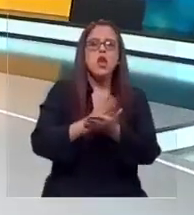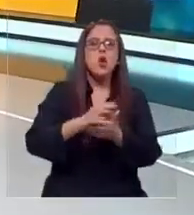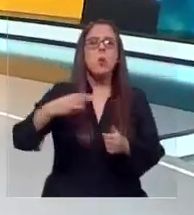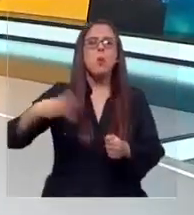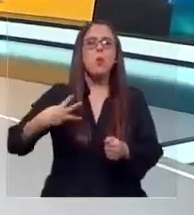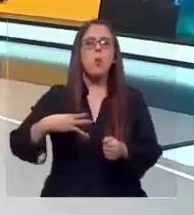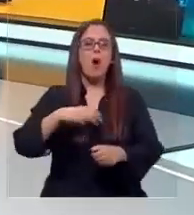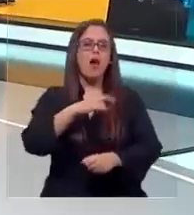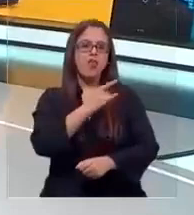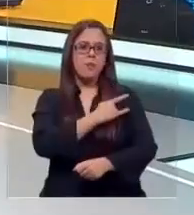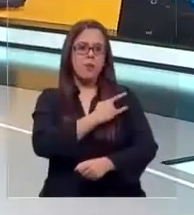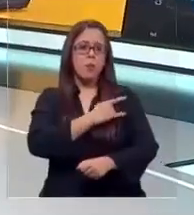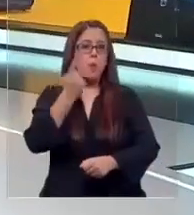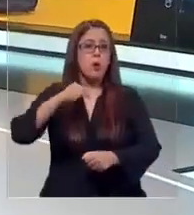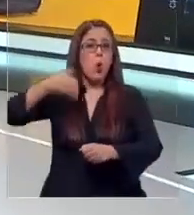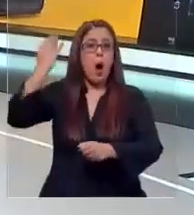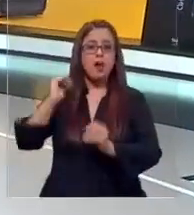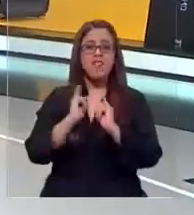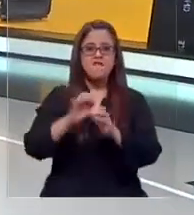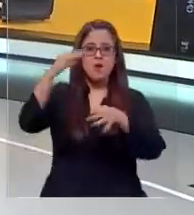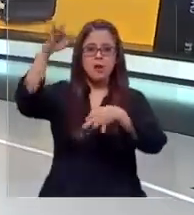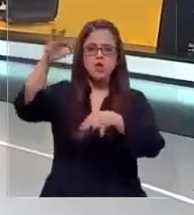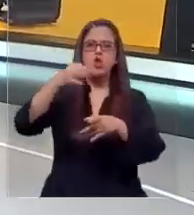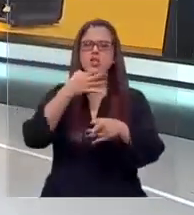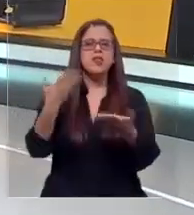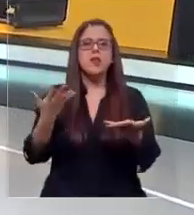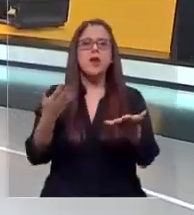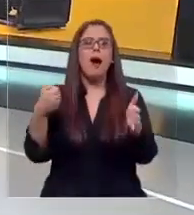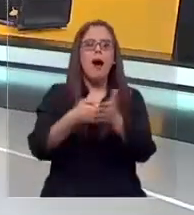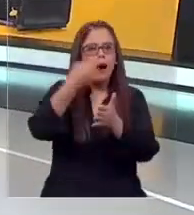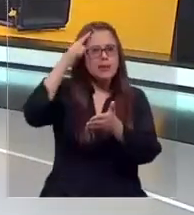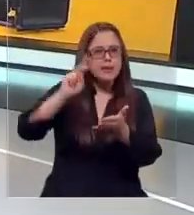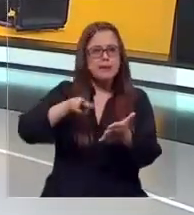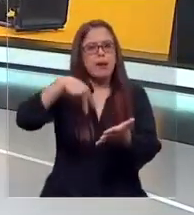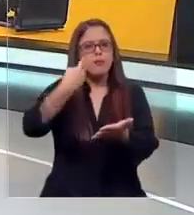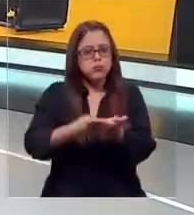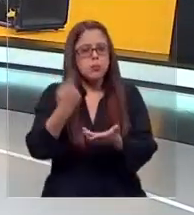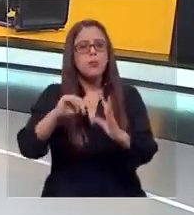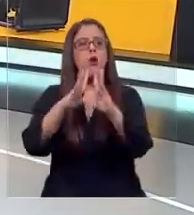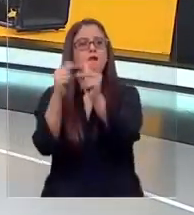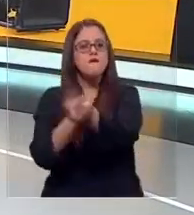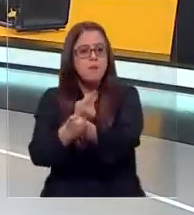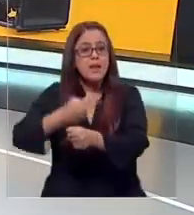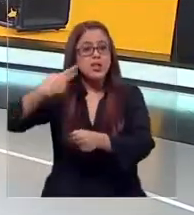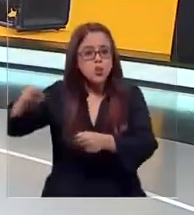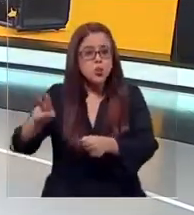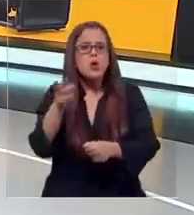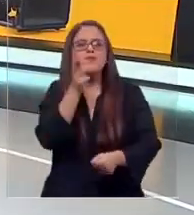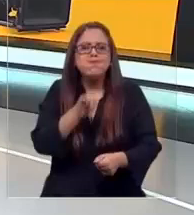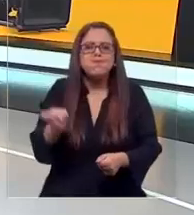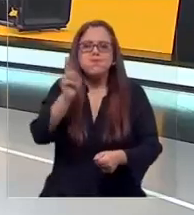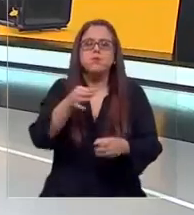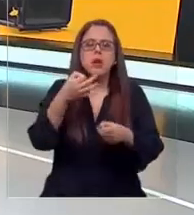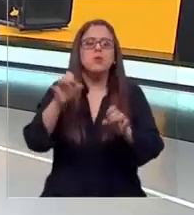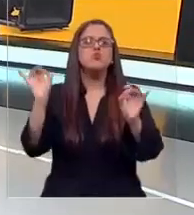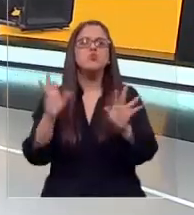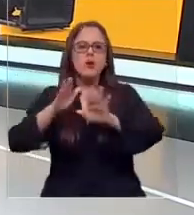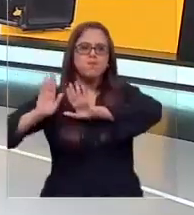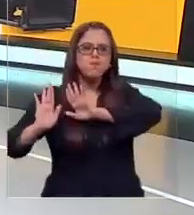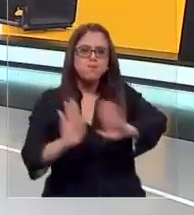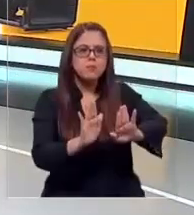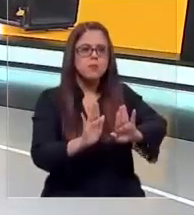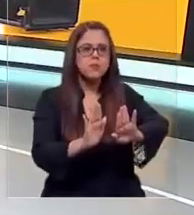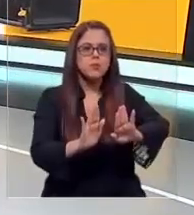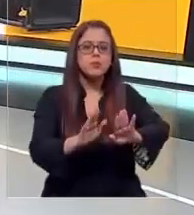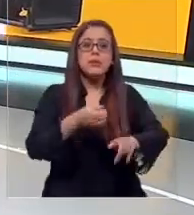Los informes de la época hablan de una caída accidental, pero su familia insiste en que habría sido empujada. Alegan